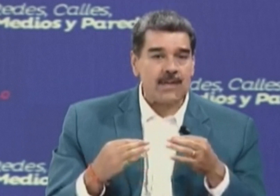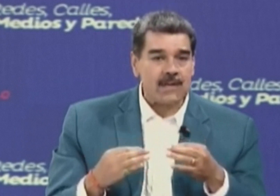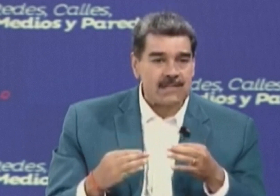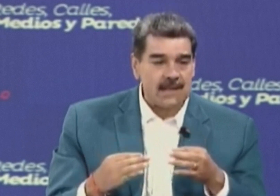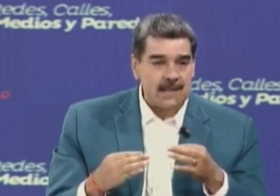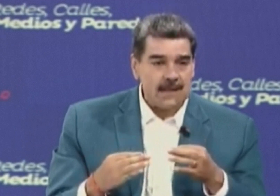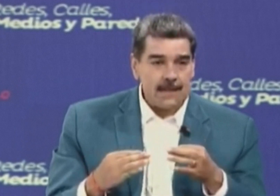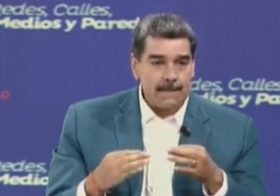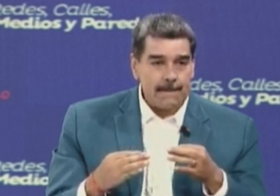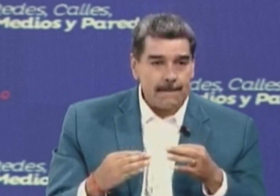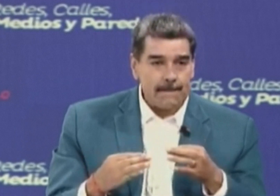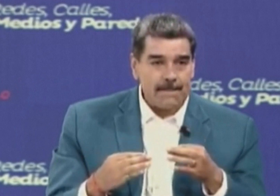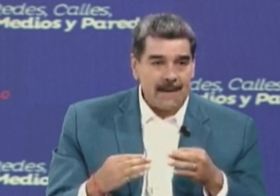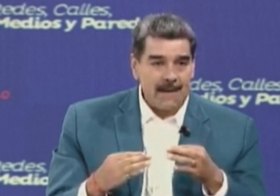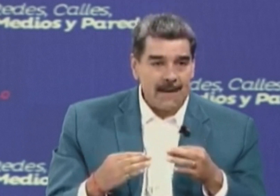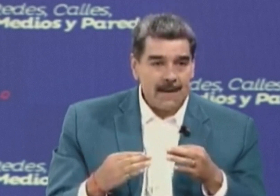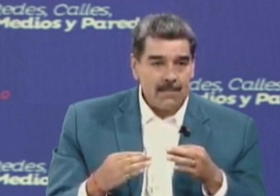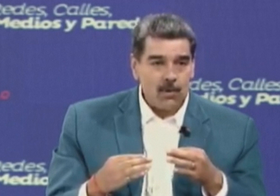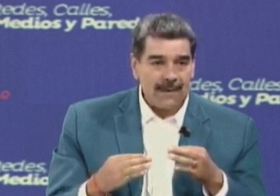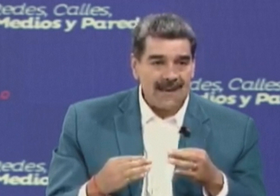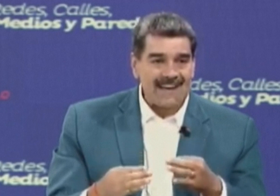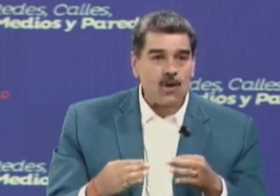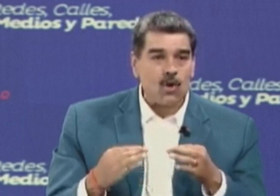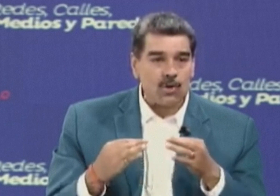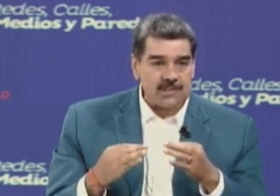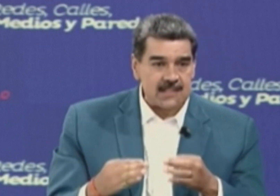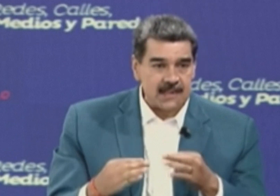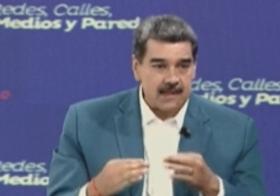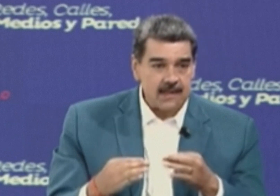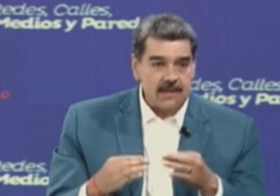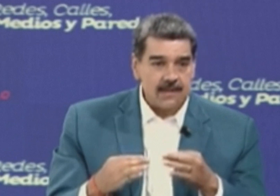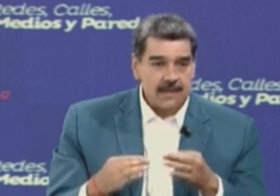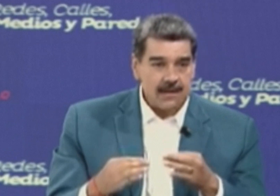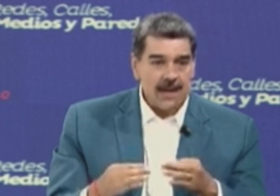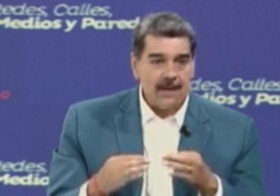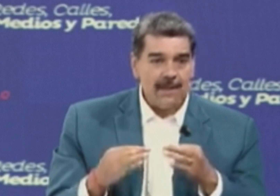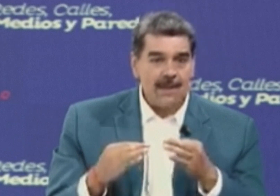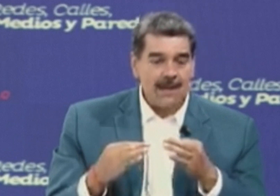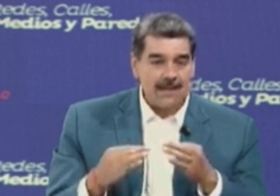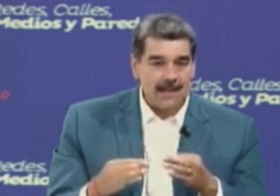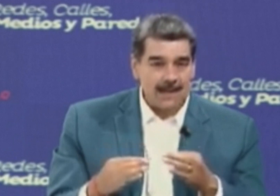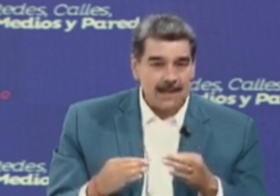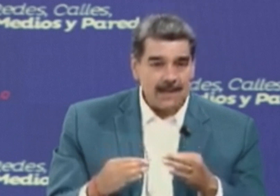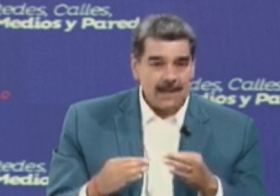Venezuela en control de manifestaciones opositoras, así como denuncias de tortura. América Latina.